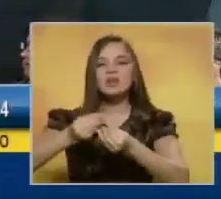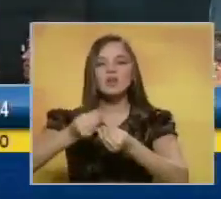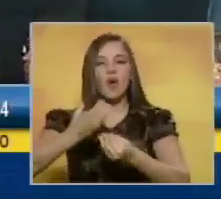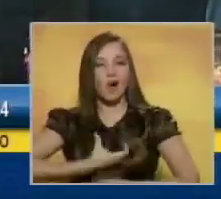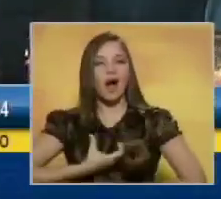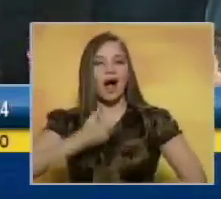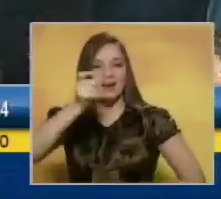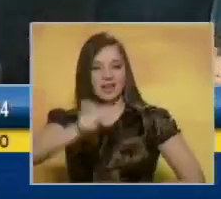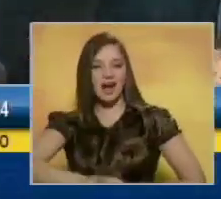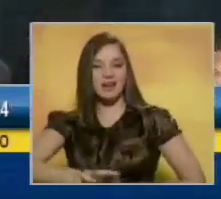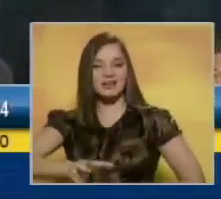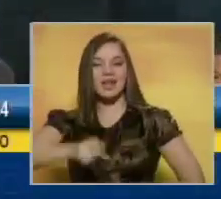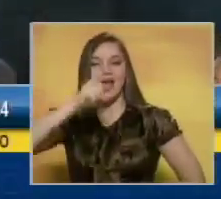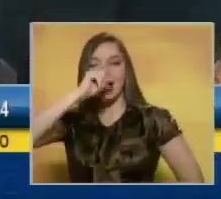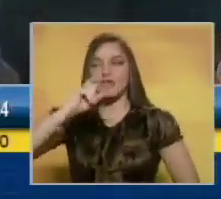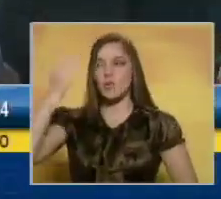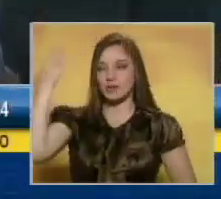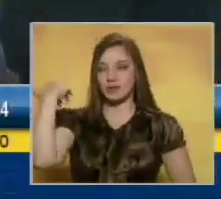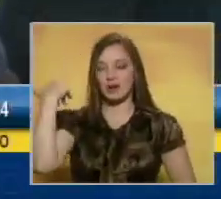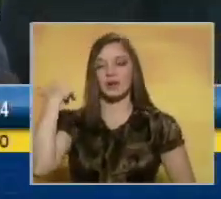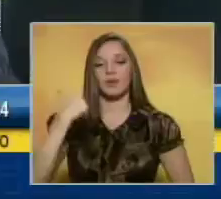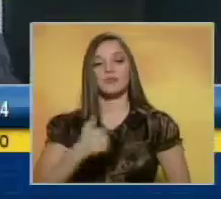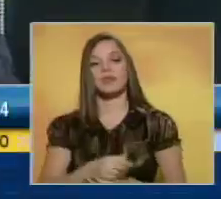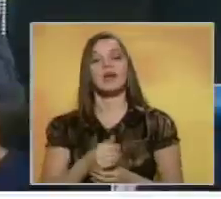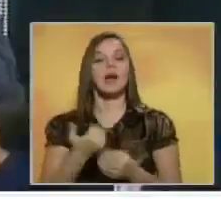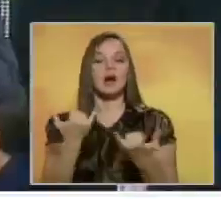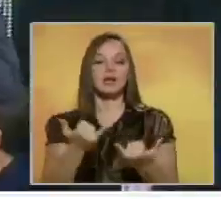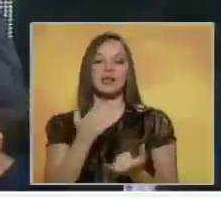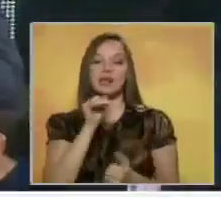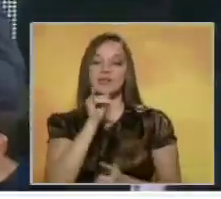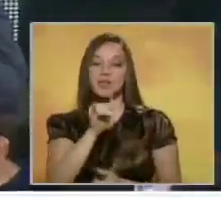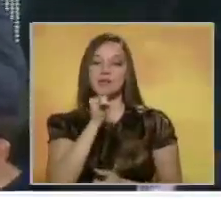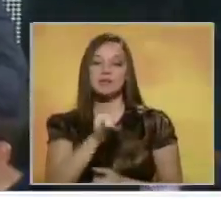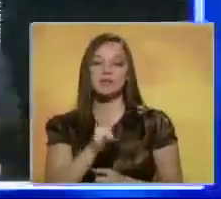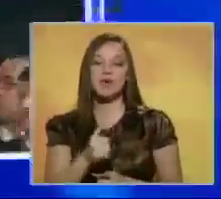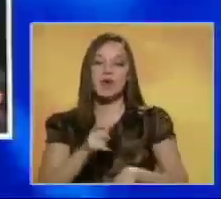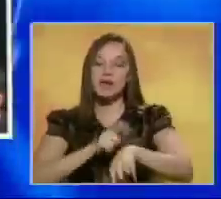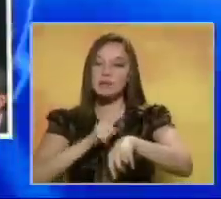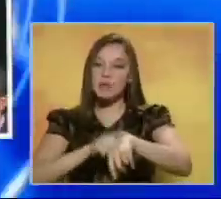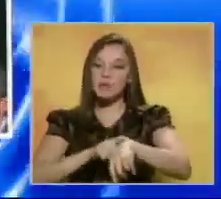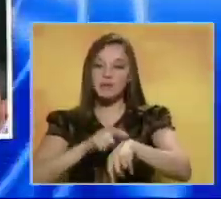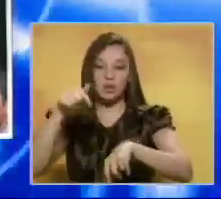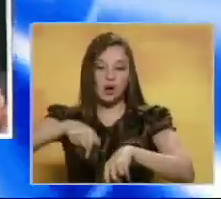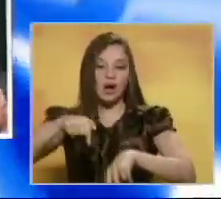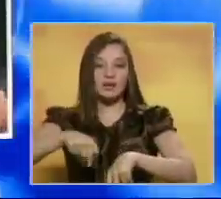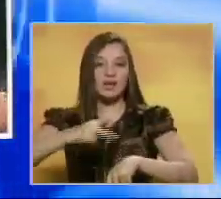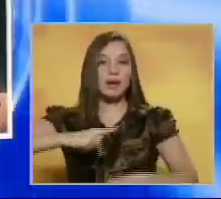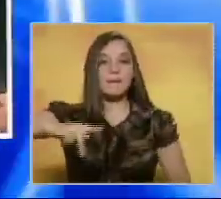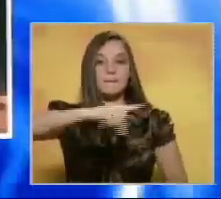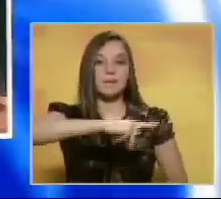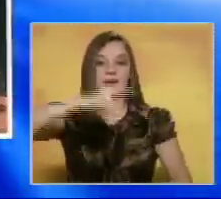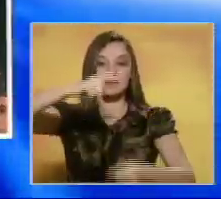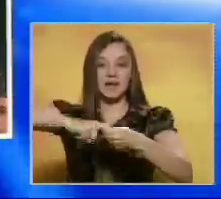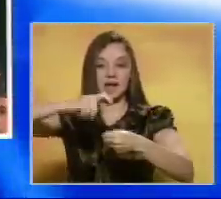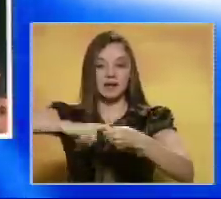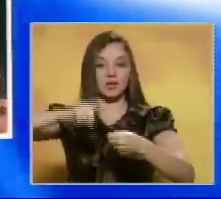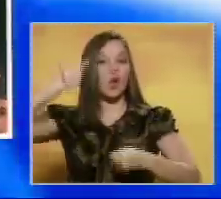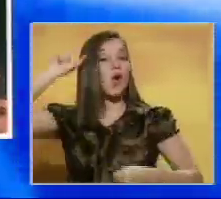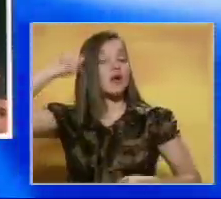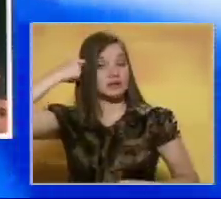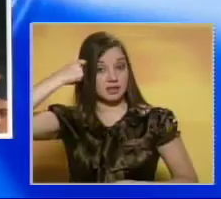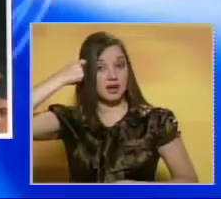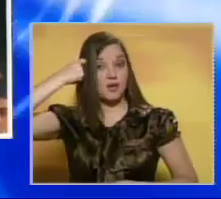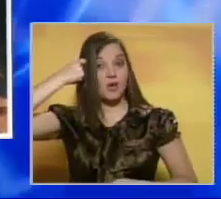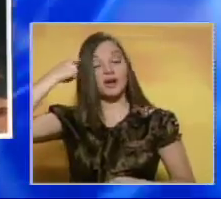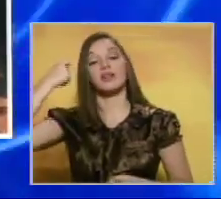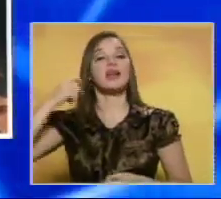alcalde metropolitano Antonio Ledesma. Es la información que podemos ofrecerle hasta el momento desde aquí, desde la Plaza Brión de Chacaito. Recuerden,